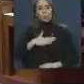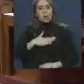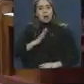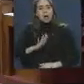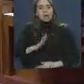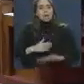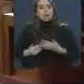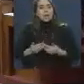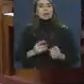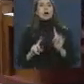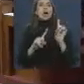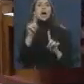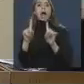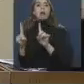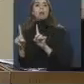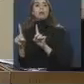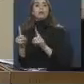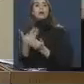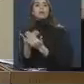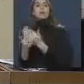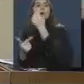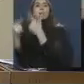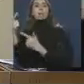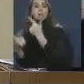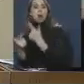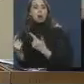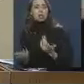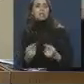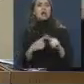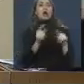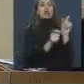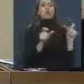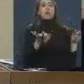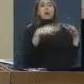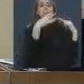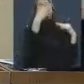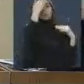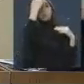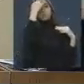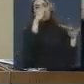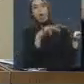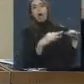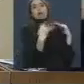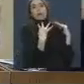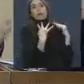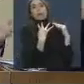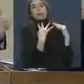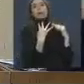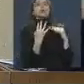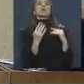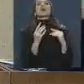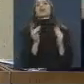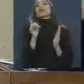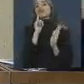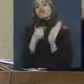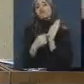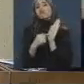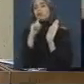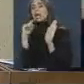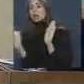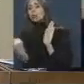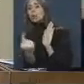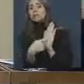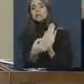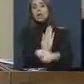Algunos lo hacen por una cuestión política, otros por una cosa populista, de popularidad, basado en supuestas encuestas, esas